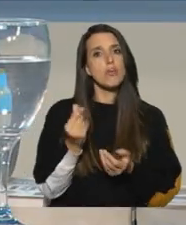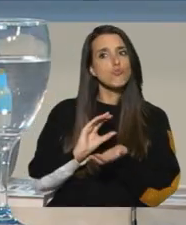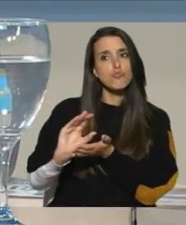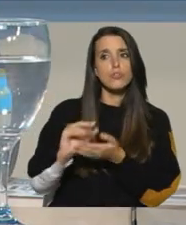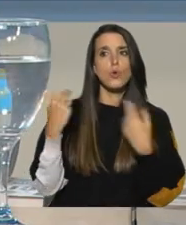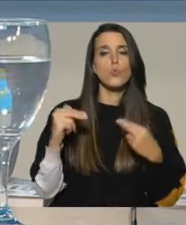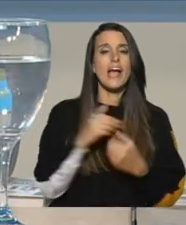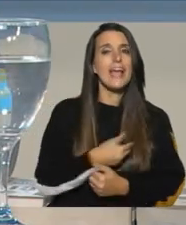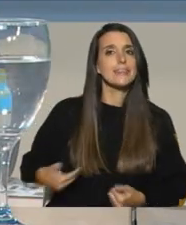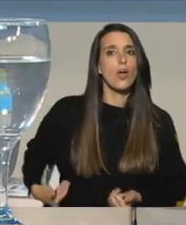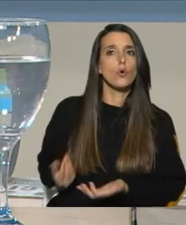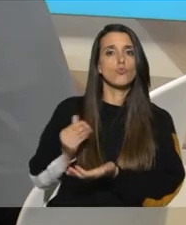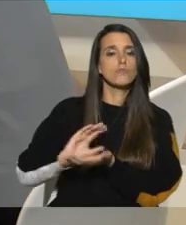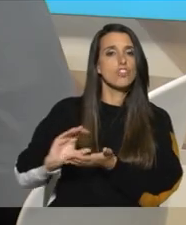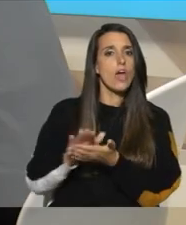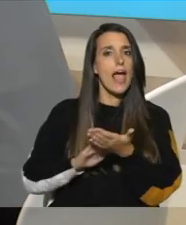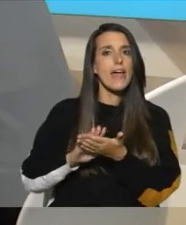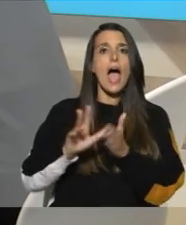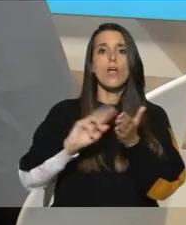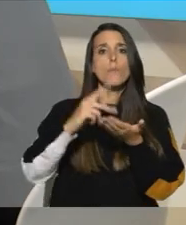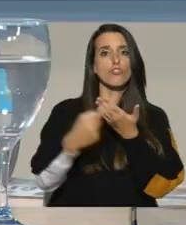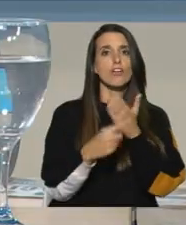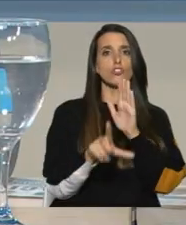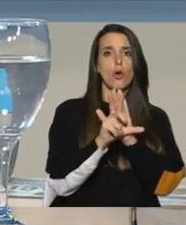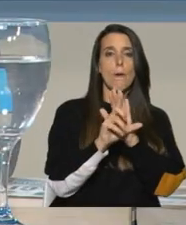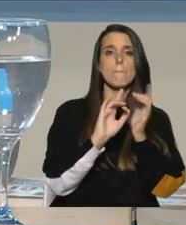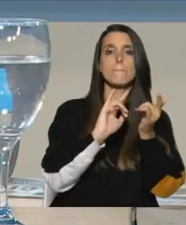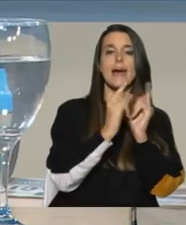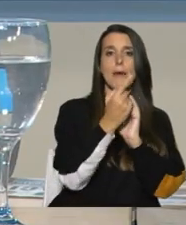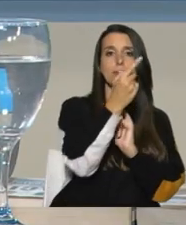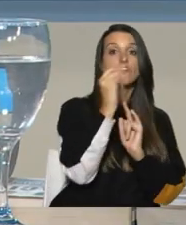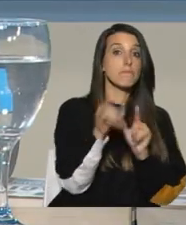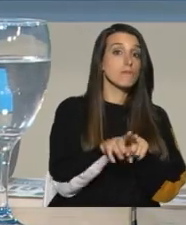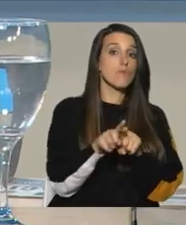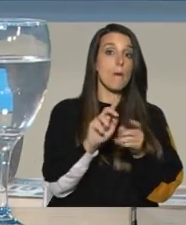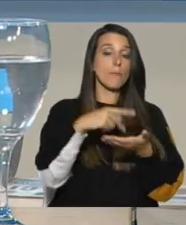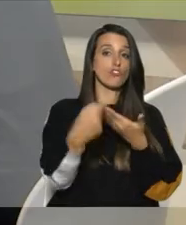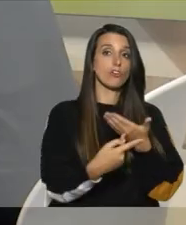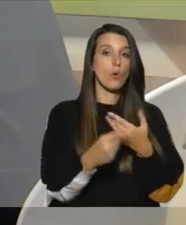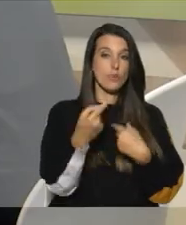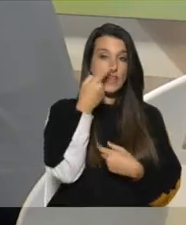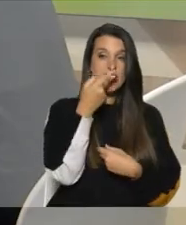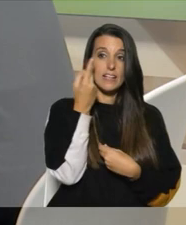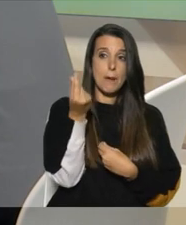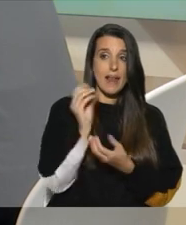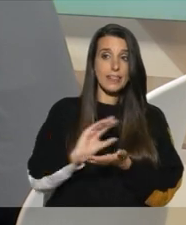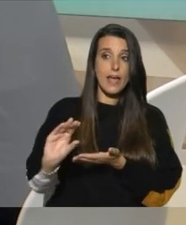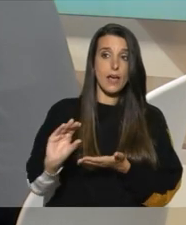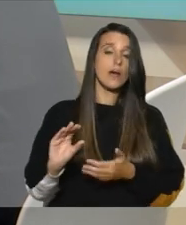de parte del Estado en este caso. No. ¿Hay un proyecto en el Parlamento? Hay un proyecto, este mismo proyecto incorpora... ¿A ustedes les interesa recibir